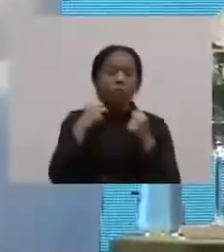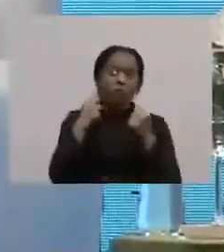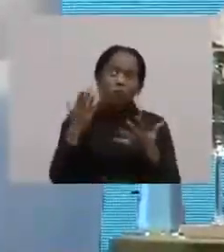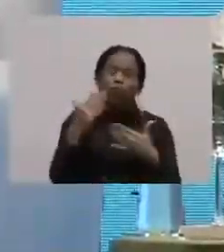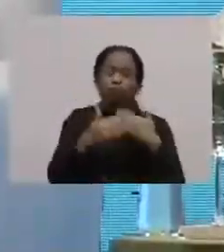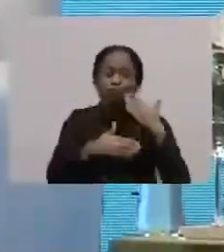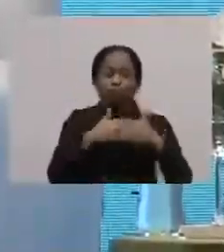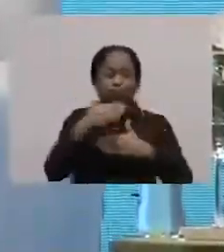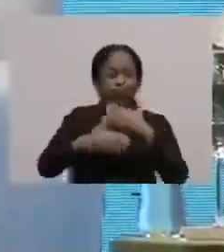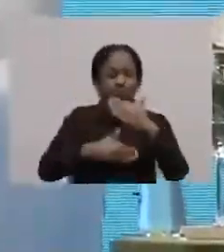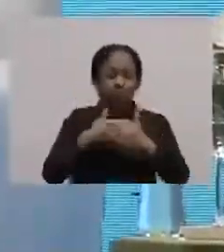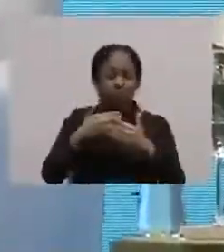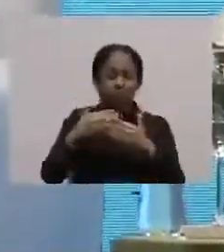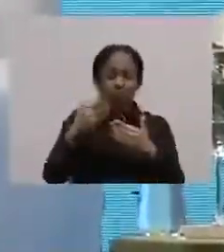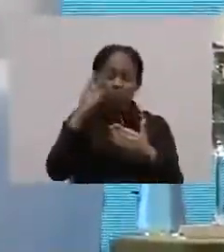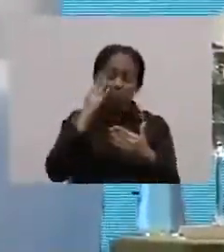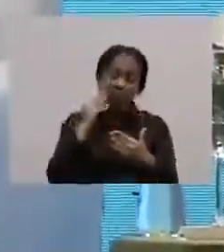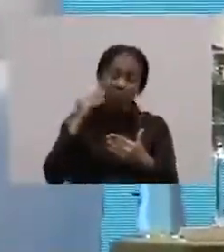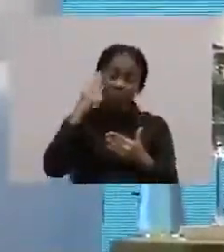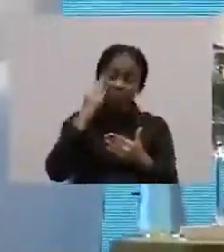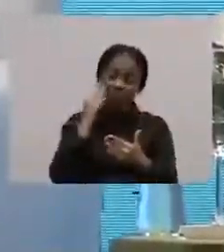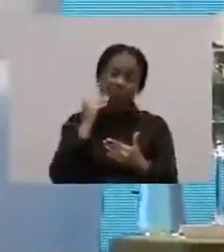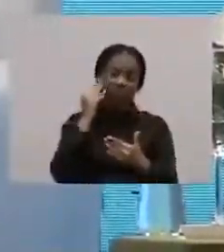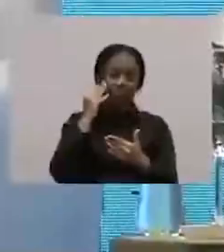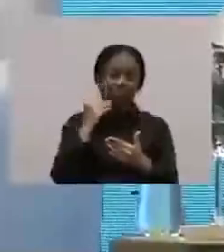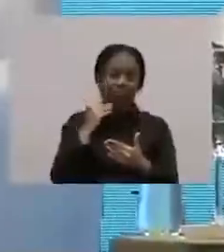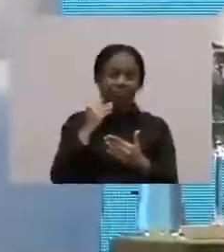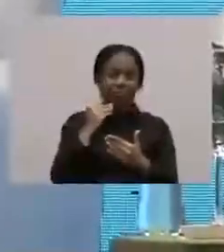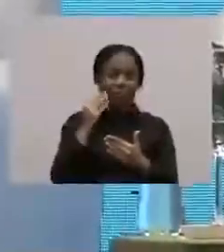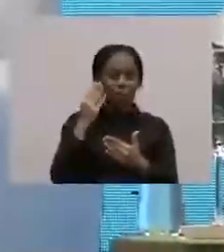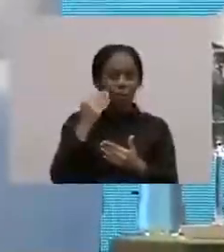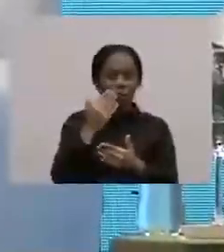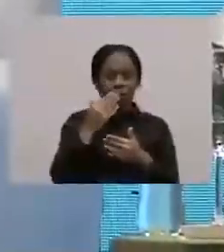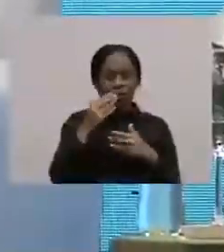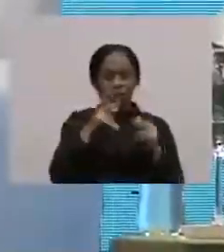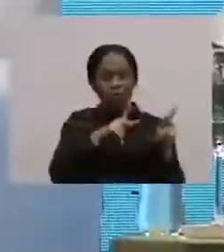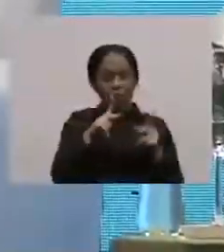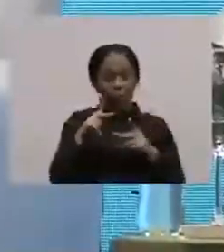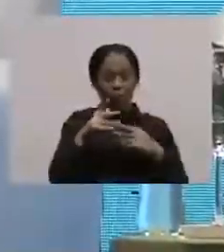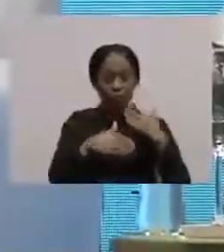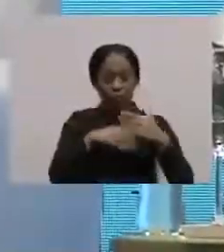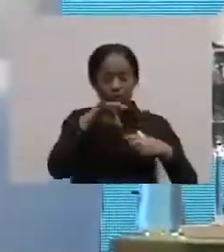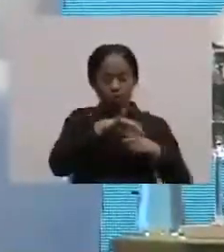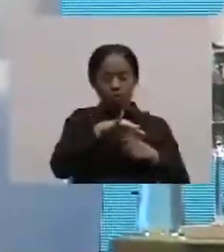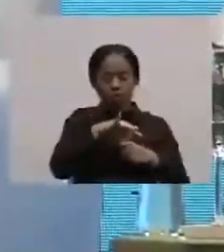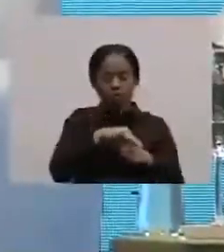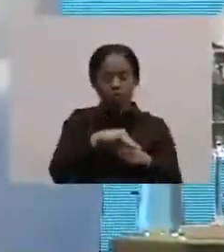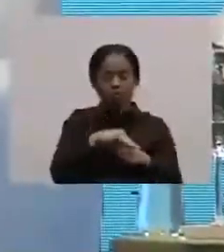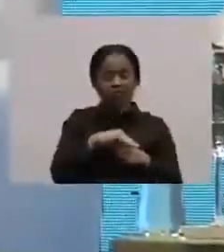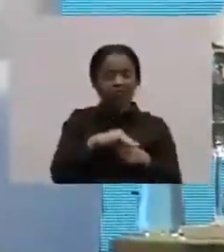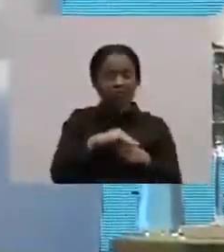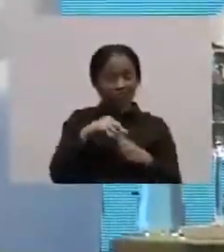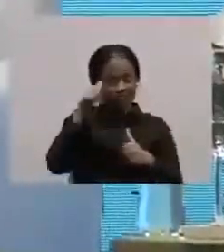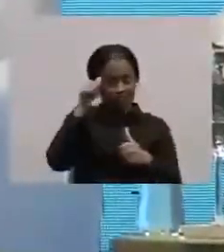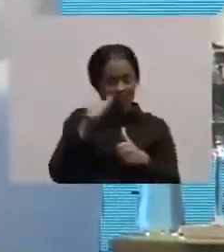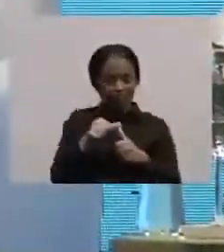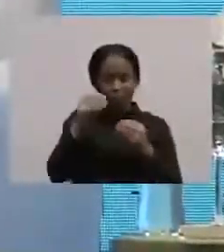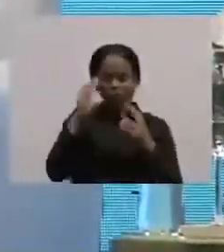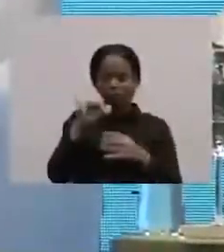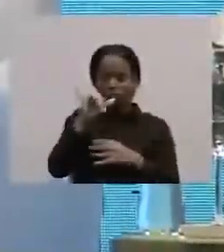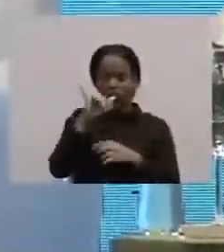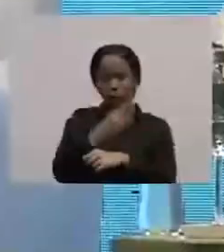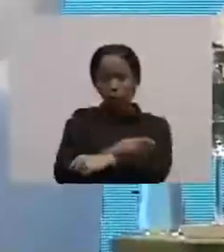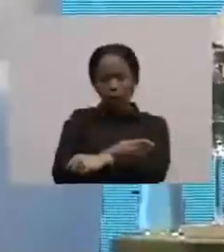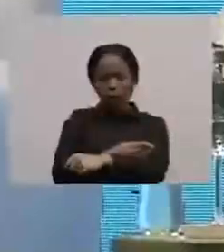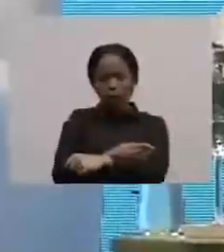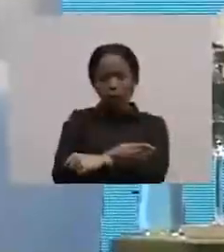porque tenemos muchos años bregando con estos procesos electorales. Y como diría el profesor Juan Bo, conocemos aquí el cojo sentado,